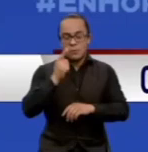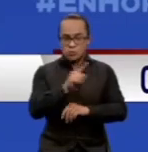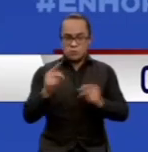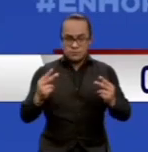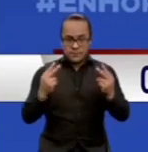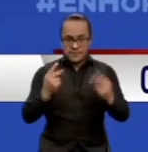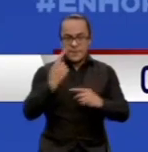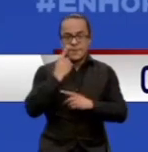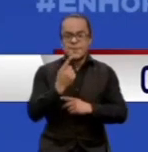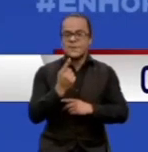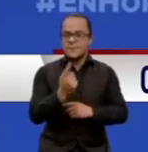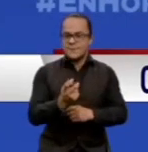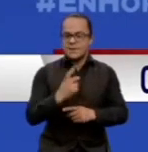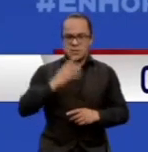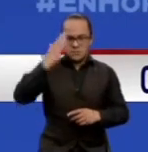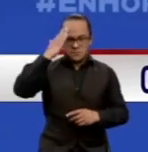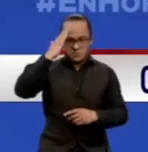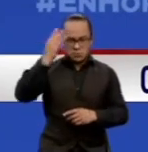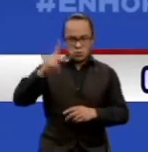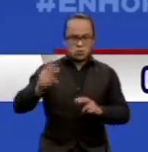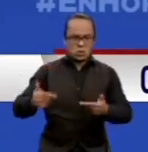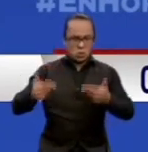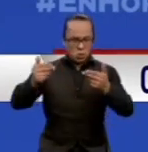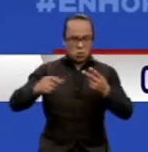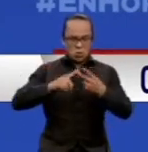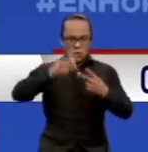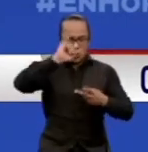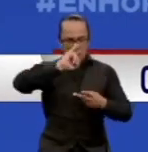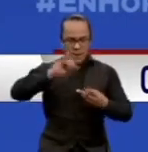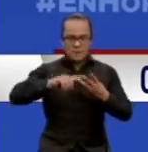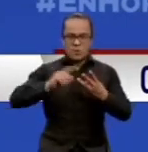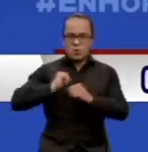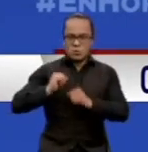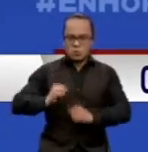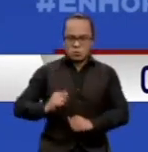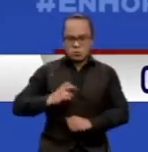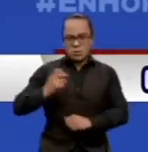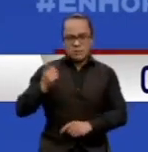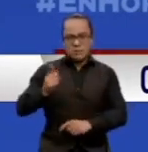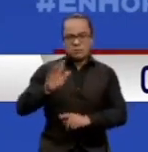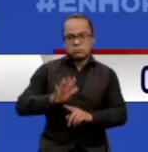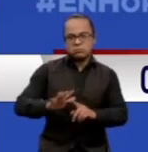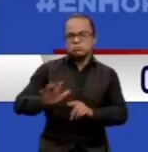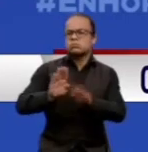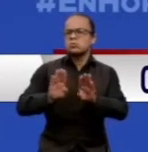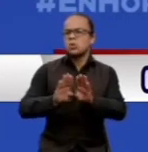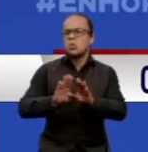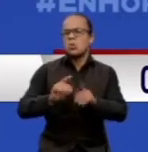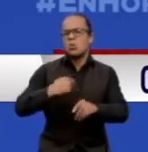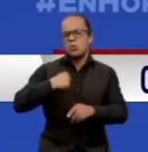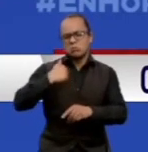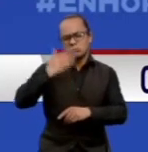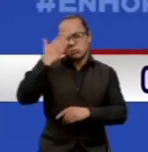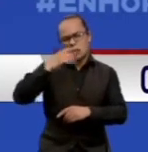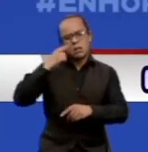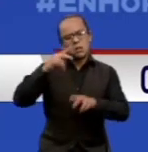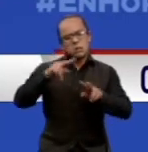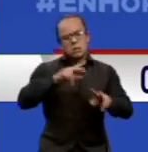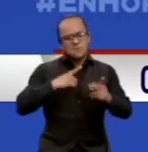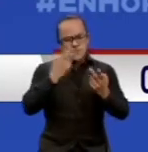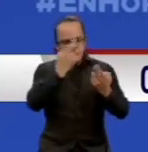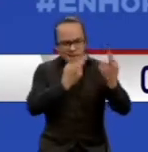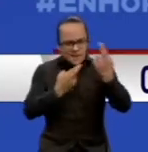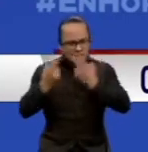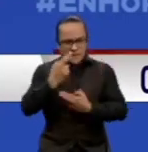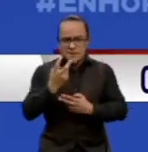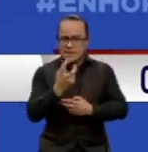escuchando, que sean líderes de negocio, jefes, responsables por dar resultados, ¿cómo sé yo que tengo ese problema,